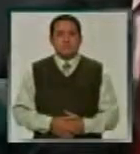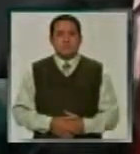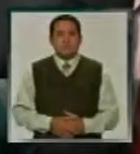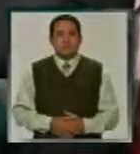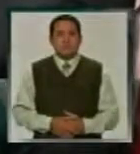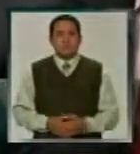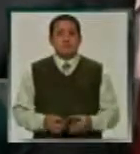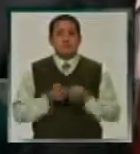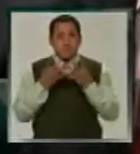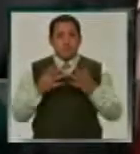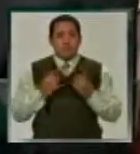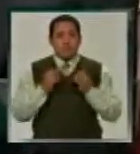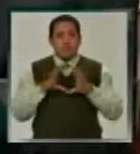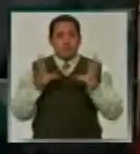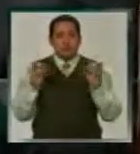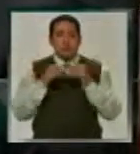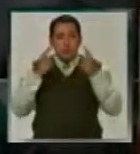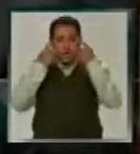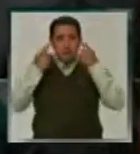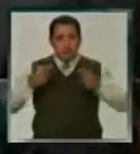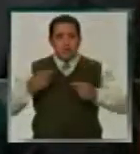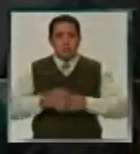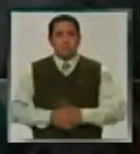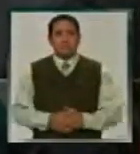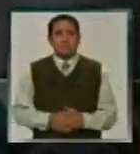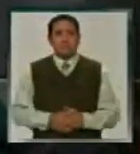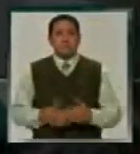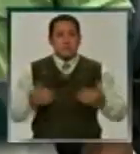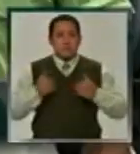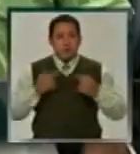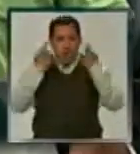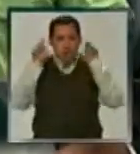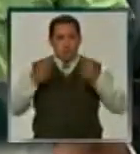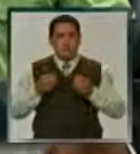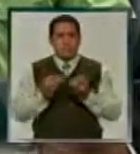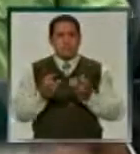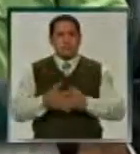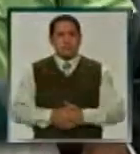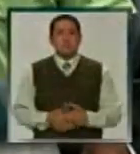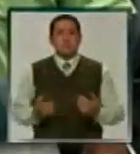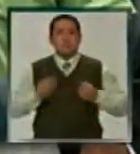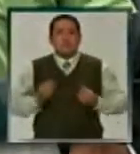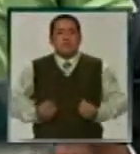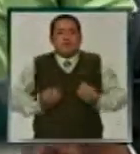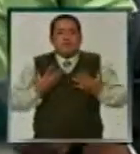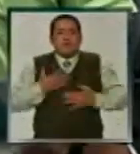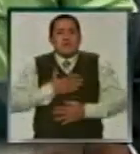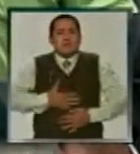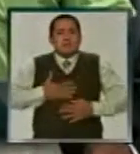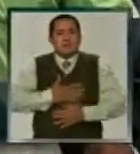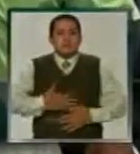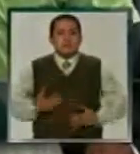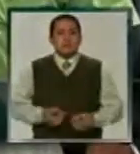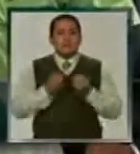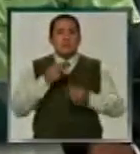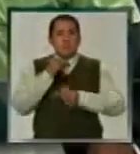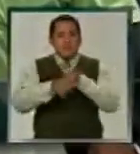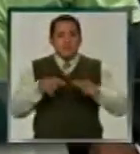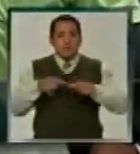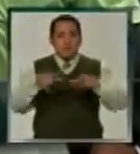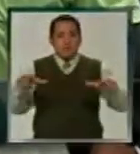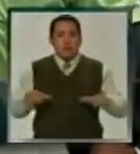Sí, en los términos de referencia estamos de acuerdo. Hoy me siento satisfecho y creo que el pueblo de